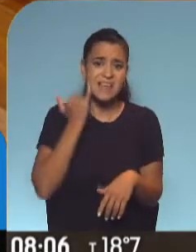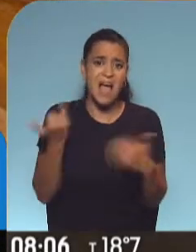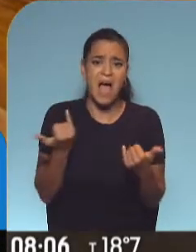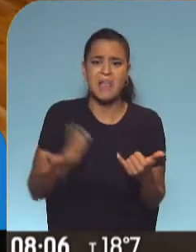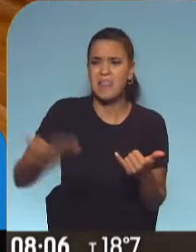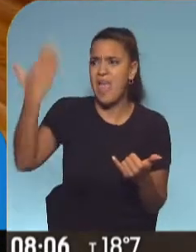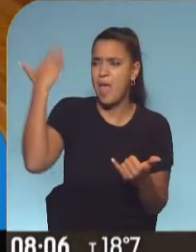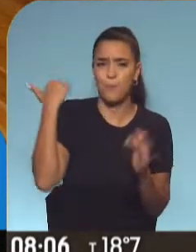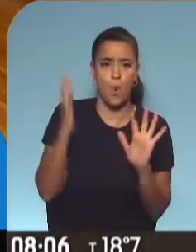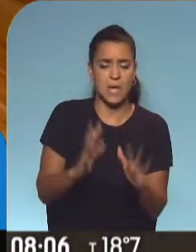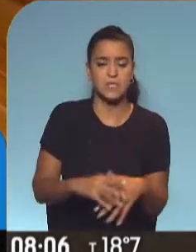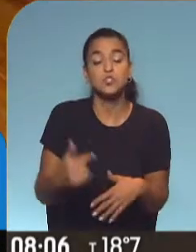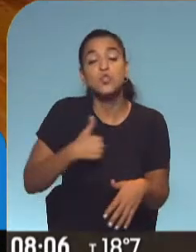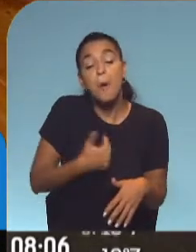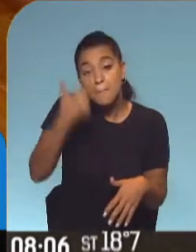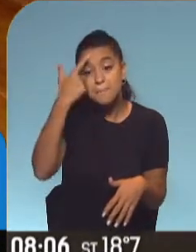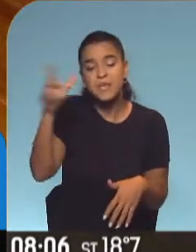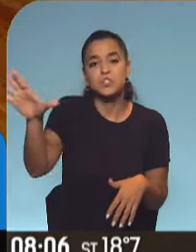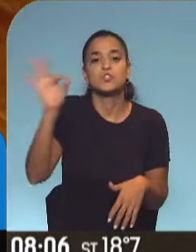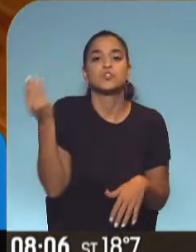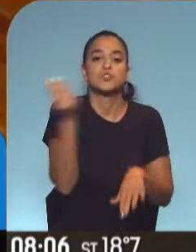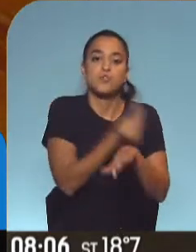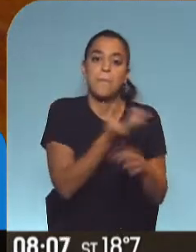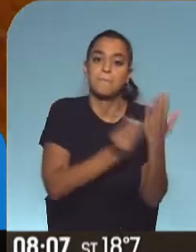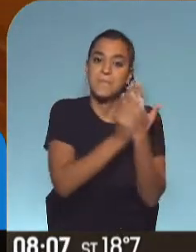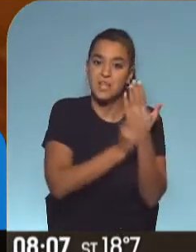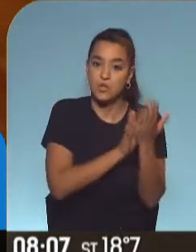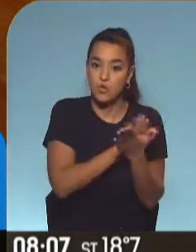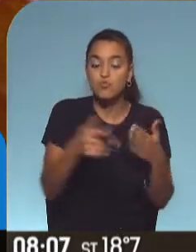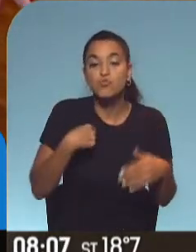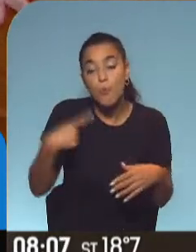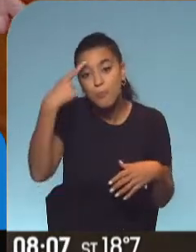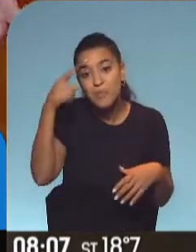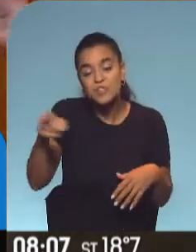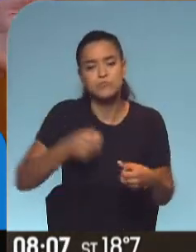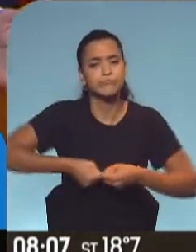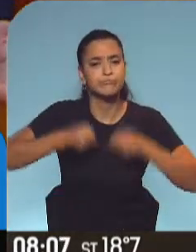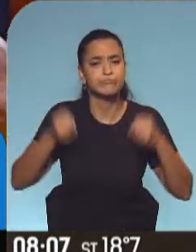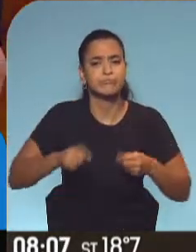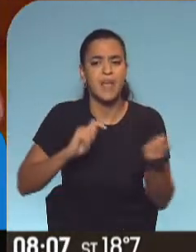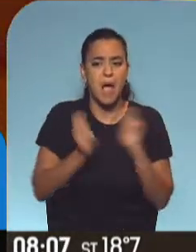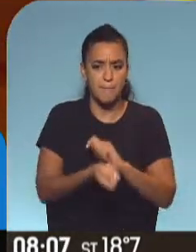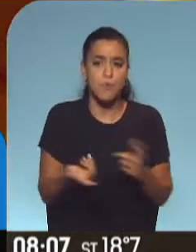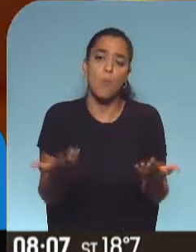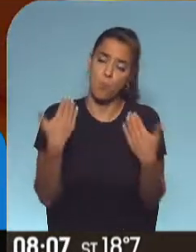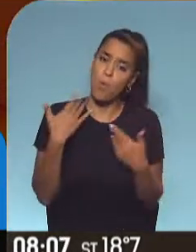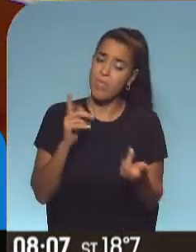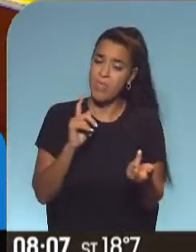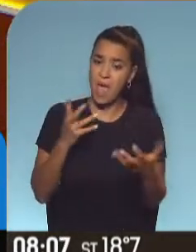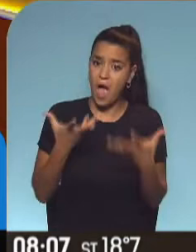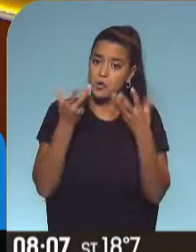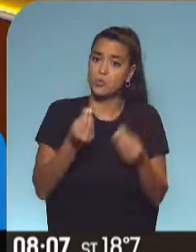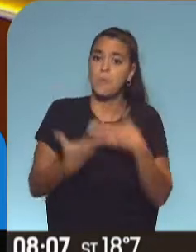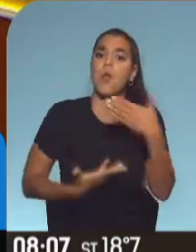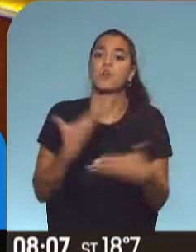hace rato. Creo yo que la designación del ministro, que está, creo yo, convencido de estos cambios, puede ayudar a que este proceso